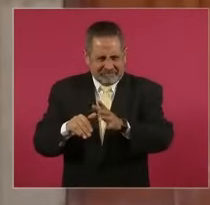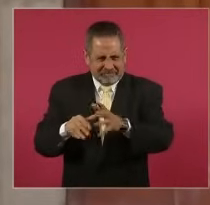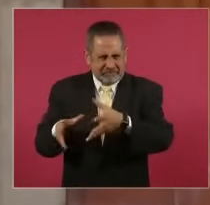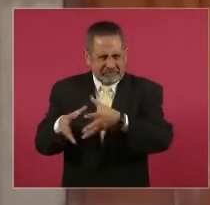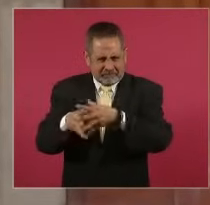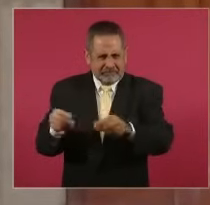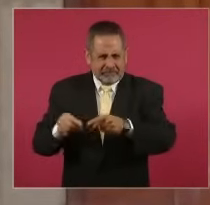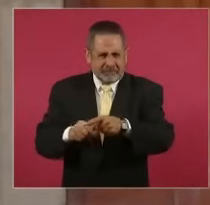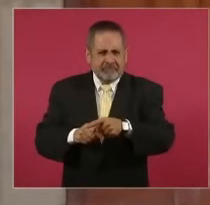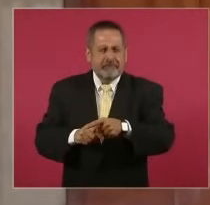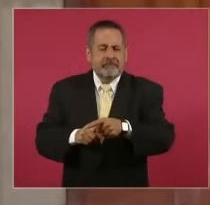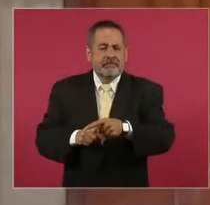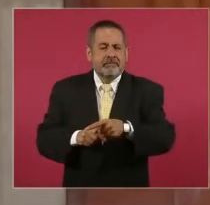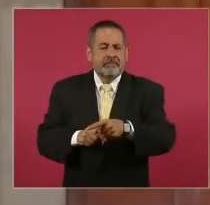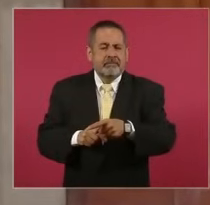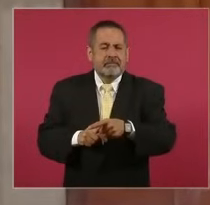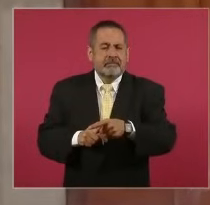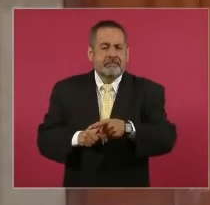desaparecidos